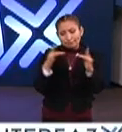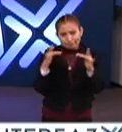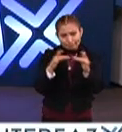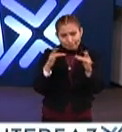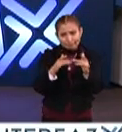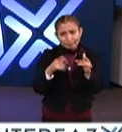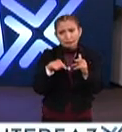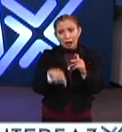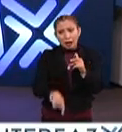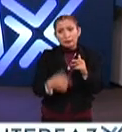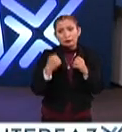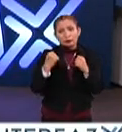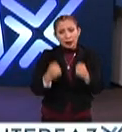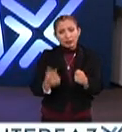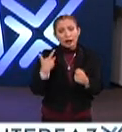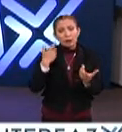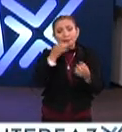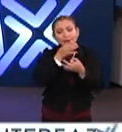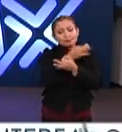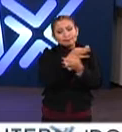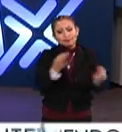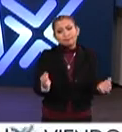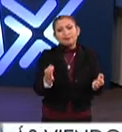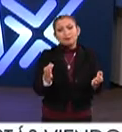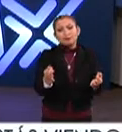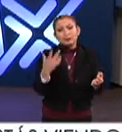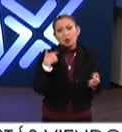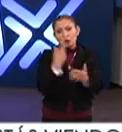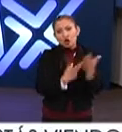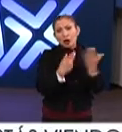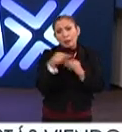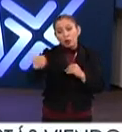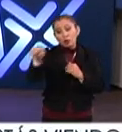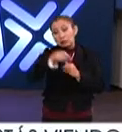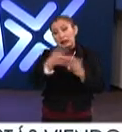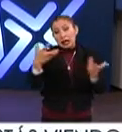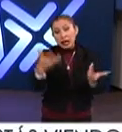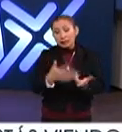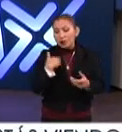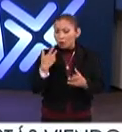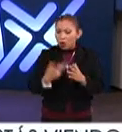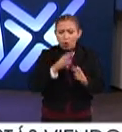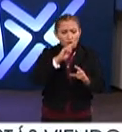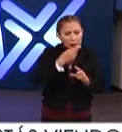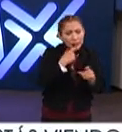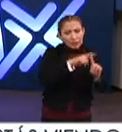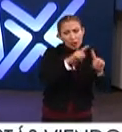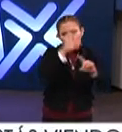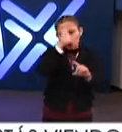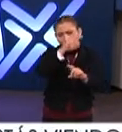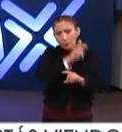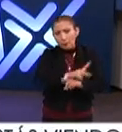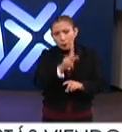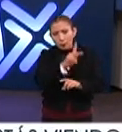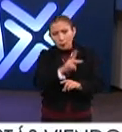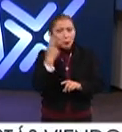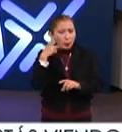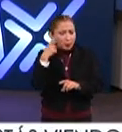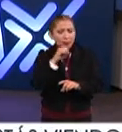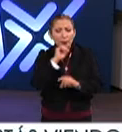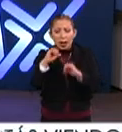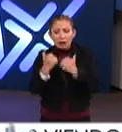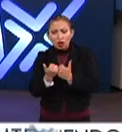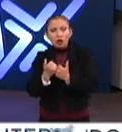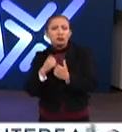relación intensa de difusión de los programas que ustedes hacen tanto como Universidad Intercultural de Puebla, también en la